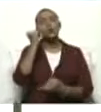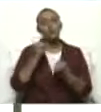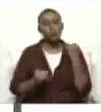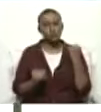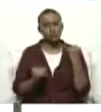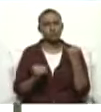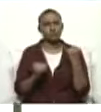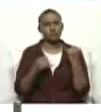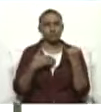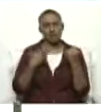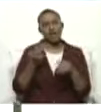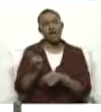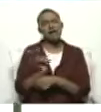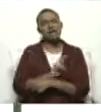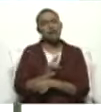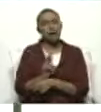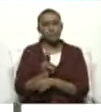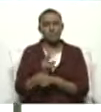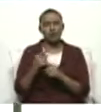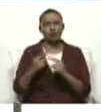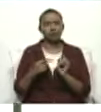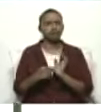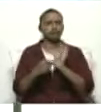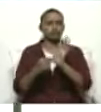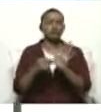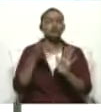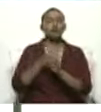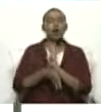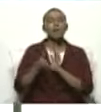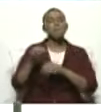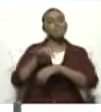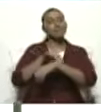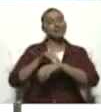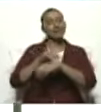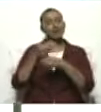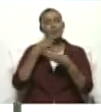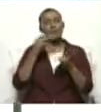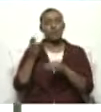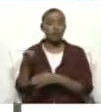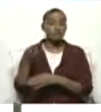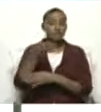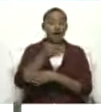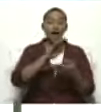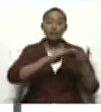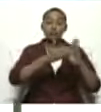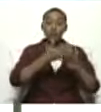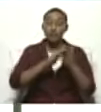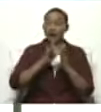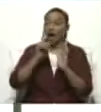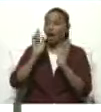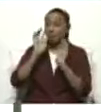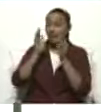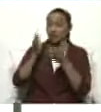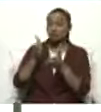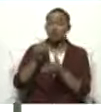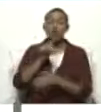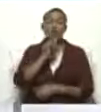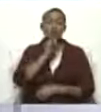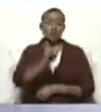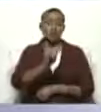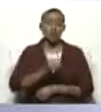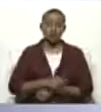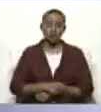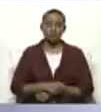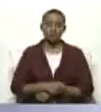balance rápido. El Ministerio Público va a tu comunidad y el Ministerio Público atiende tu denuncia en la parroquia, hoy que estamos en esta jornada